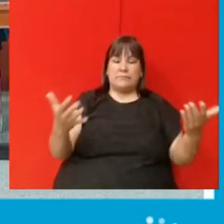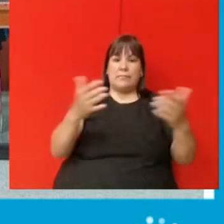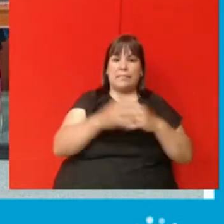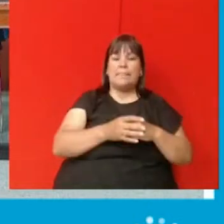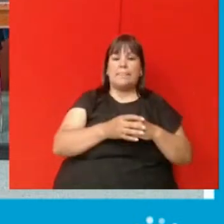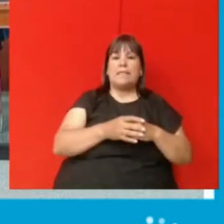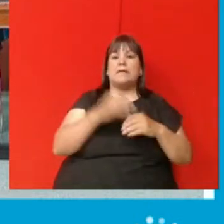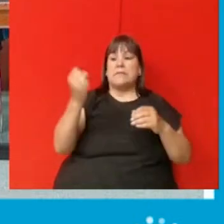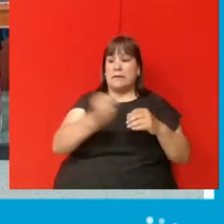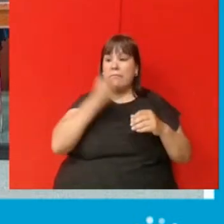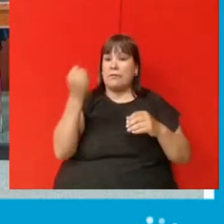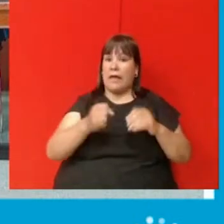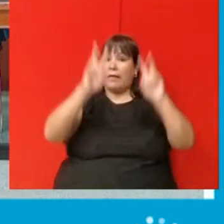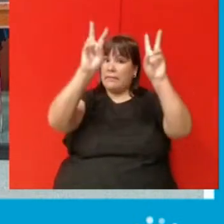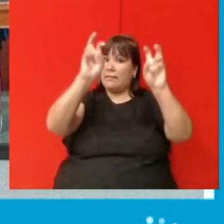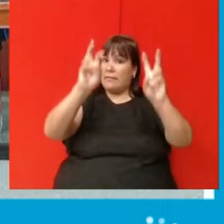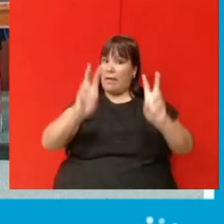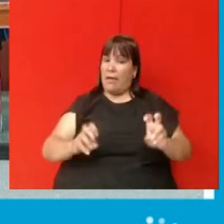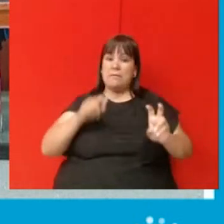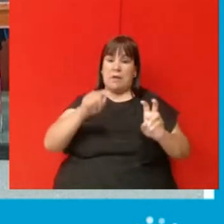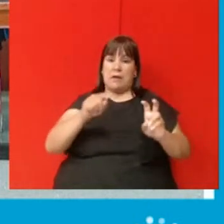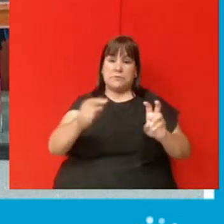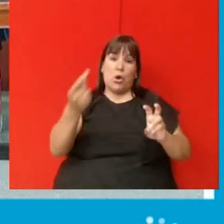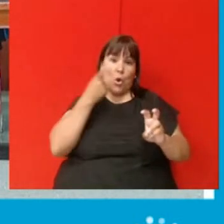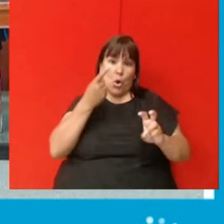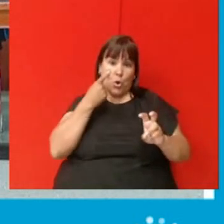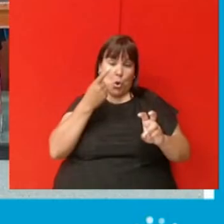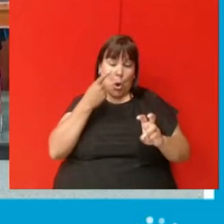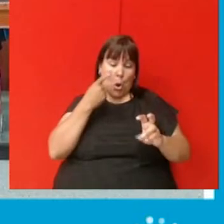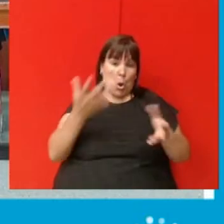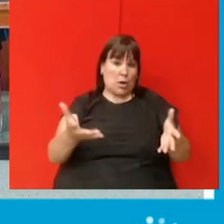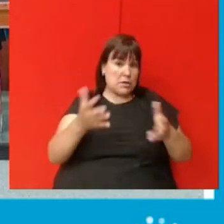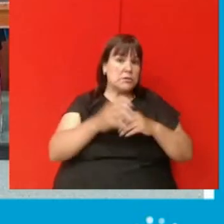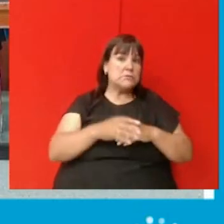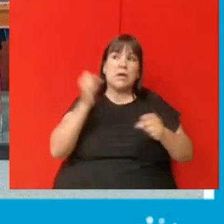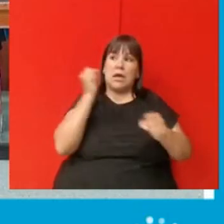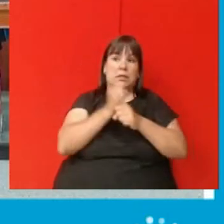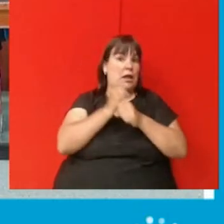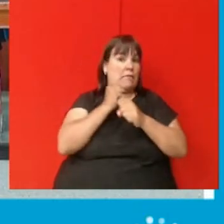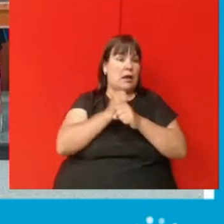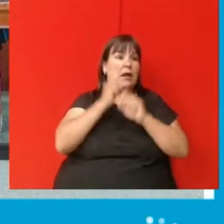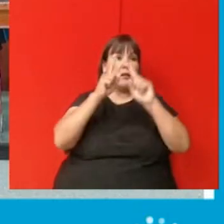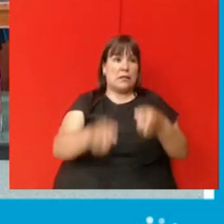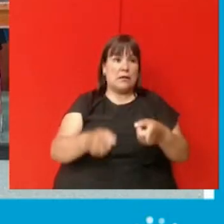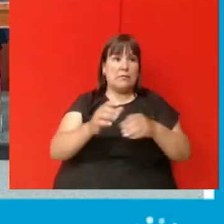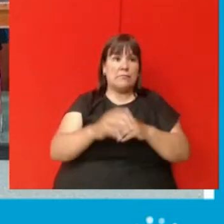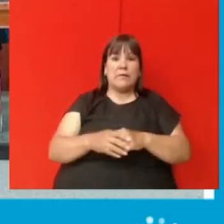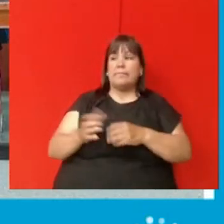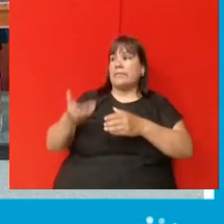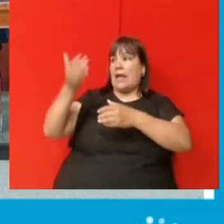estos estándares de acreditación tienen una mirada bastante sociohumanística, así que muchas asignaturas que antes eran como que no